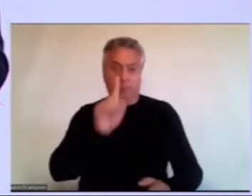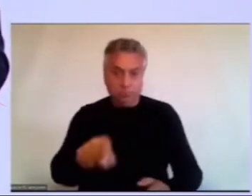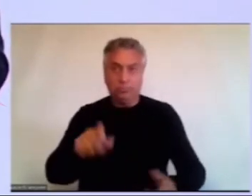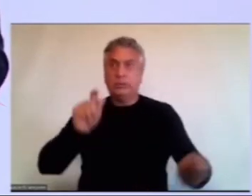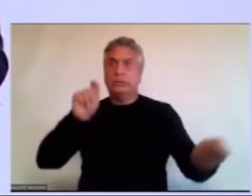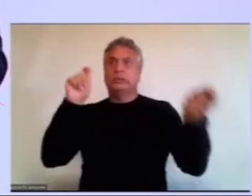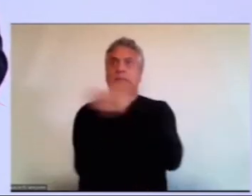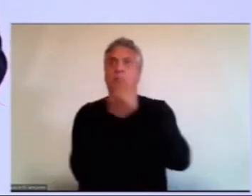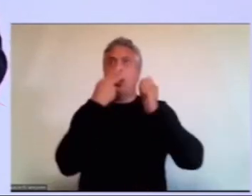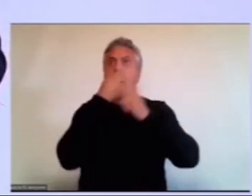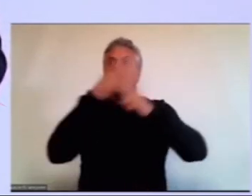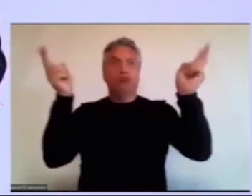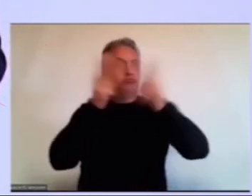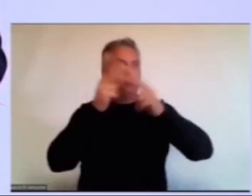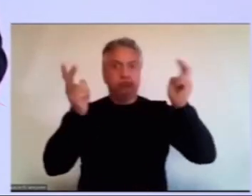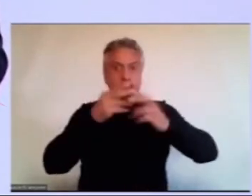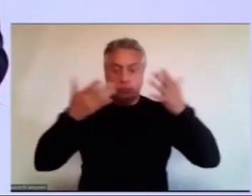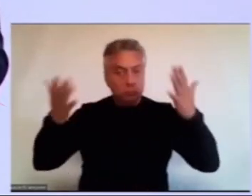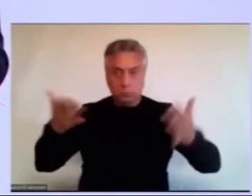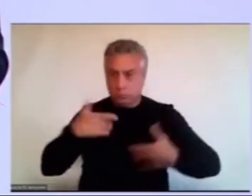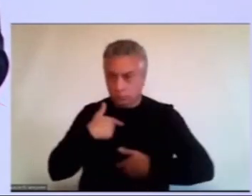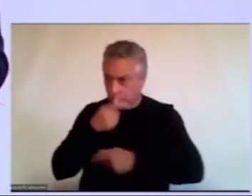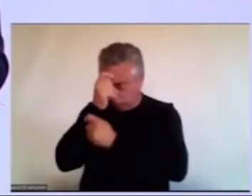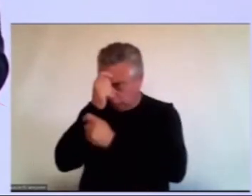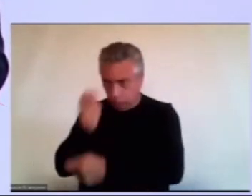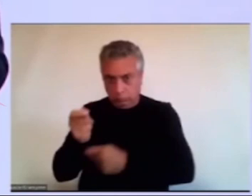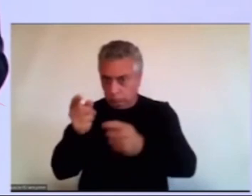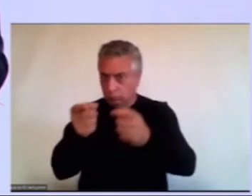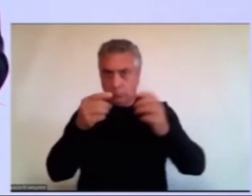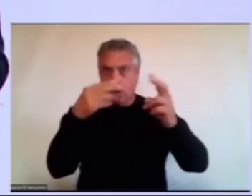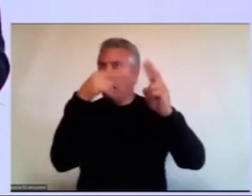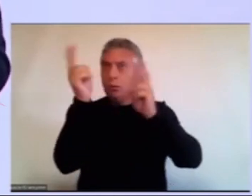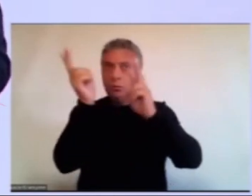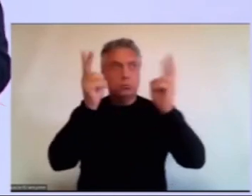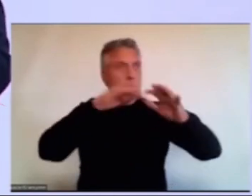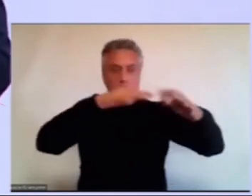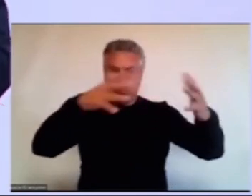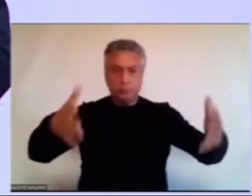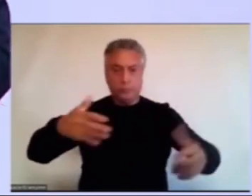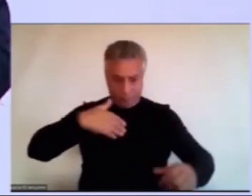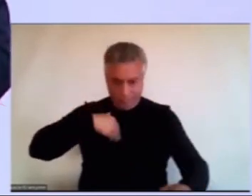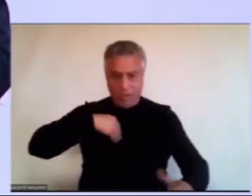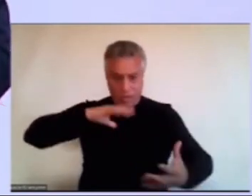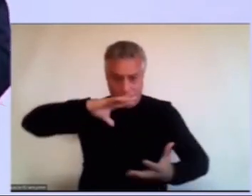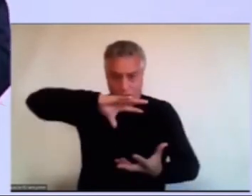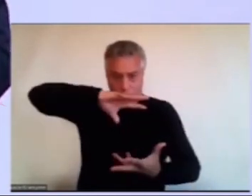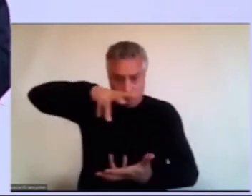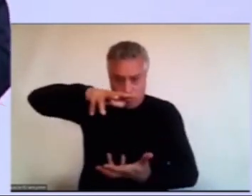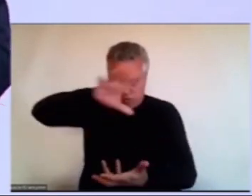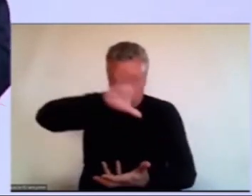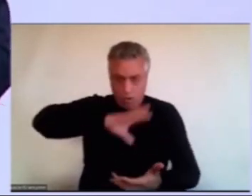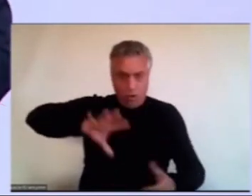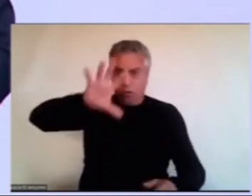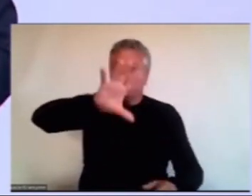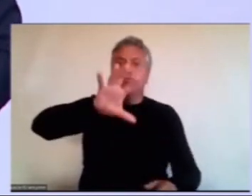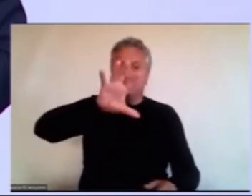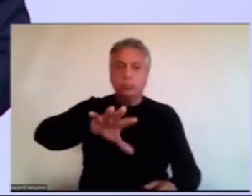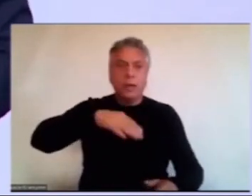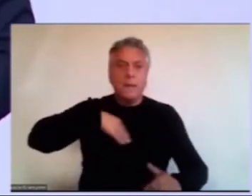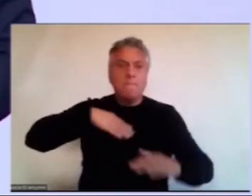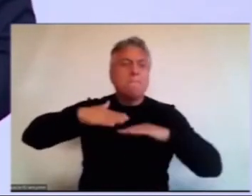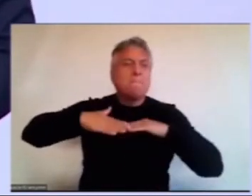la naturaleza somos una de las regiones del mundo que mayores recursos forestales tropicales